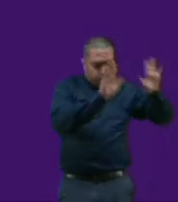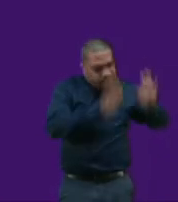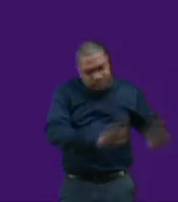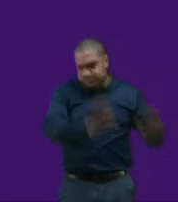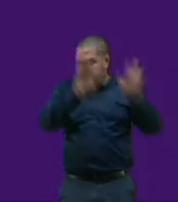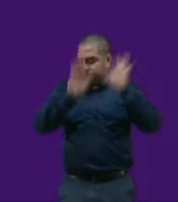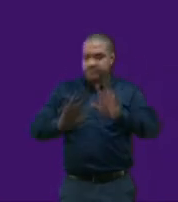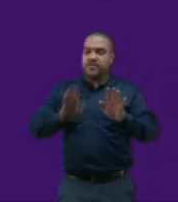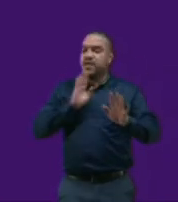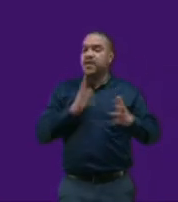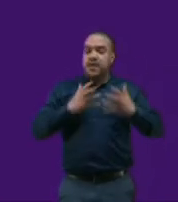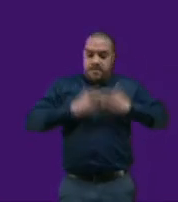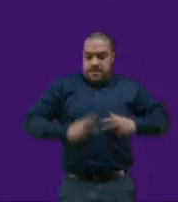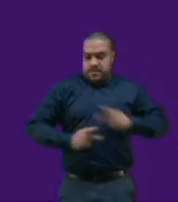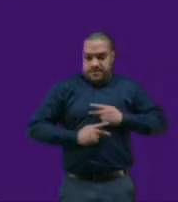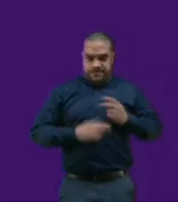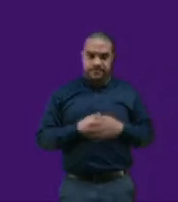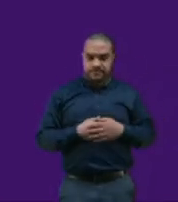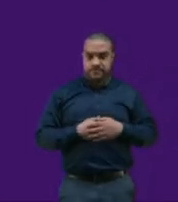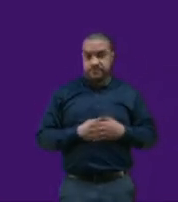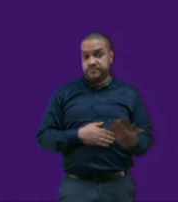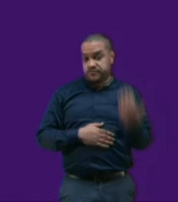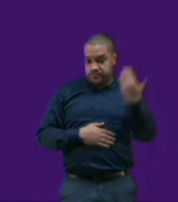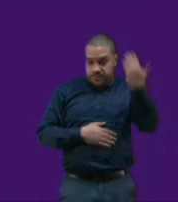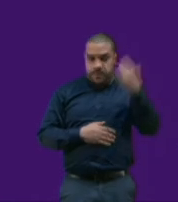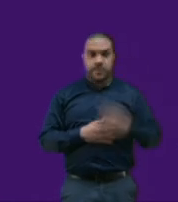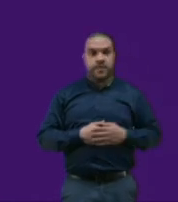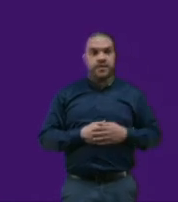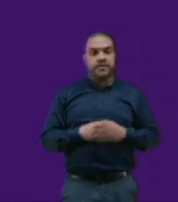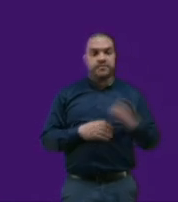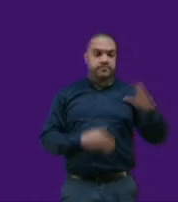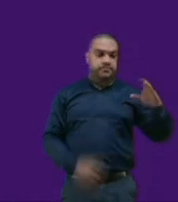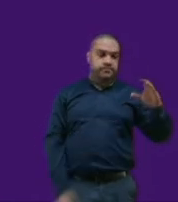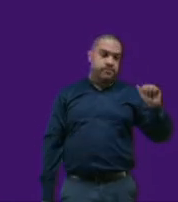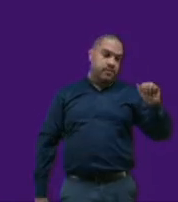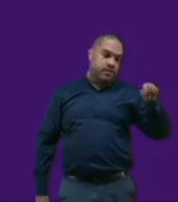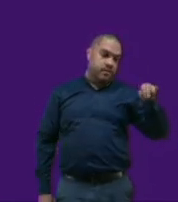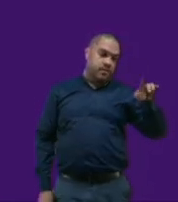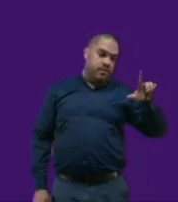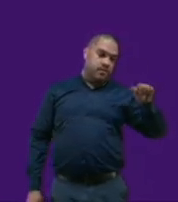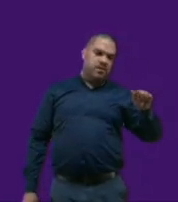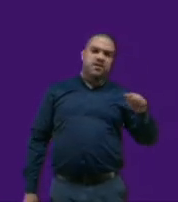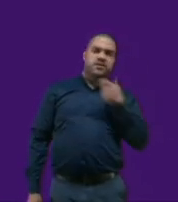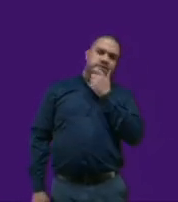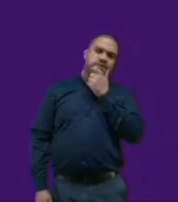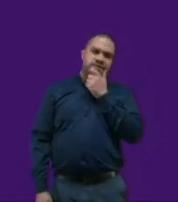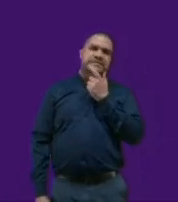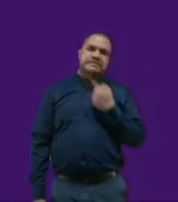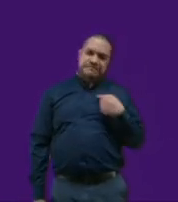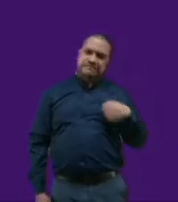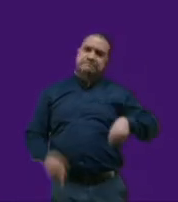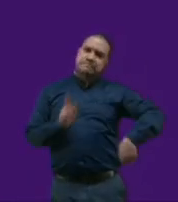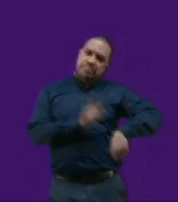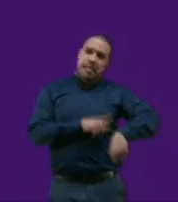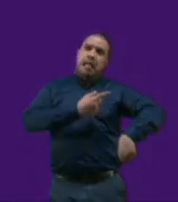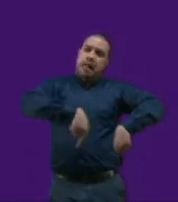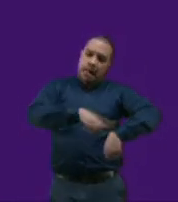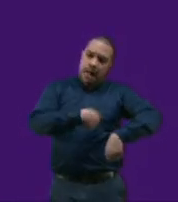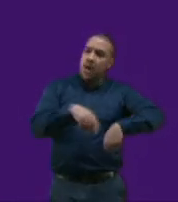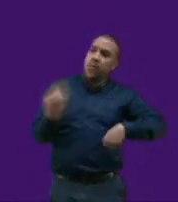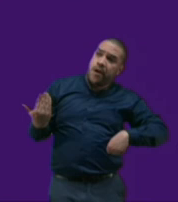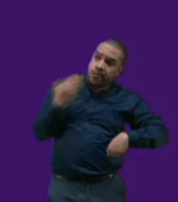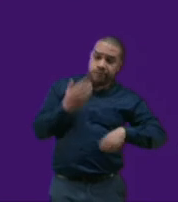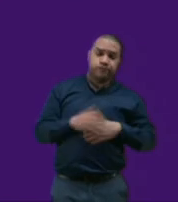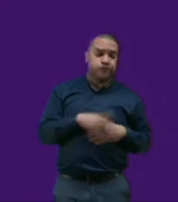un medio para conseguir ciertas cosas. Camila nos decía hace un rato, yo me demoré en levantar capital, yo empecé la empresa en el